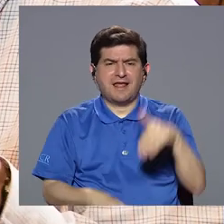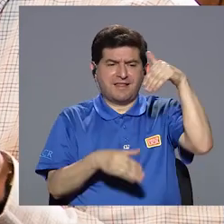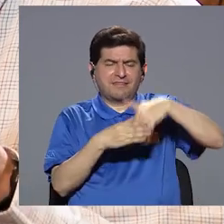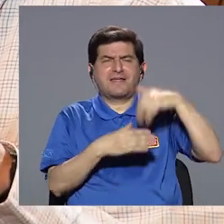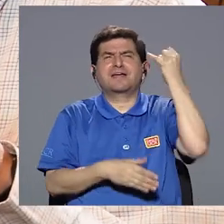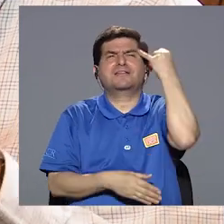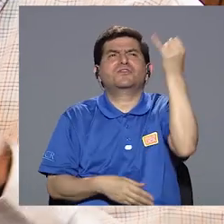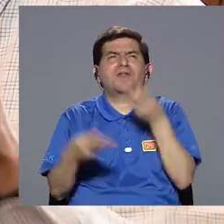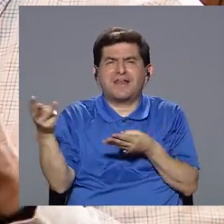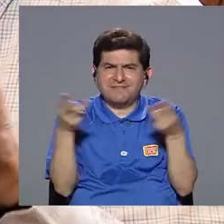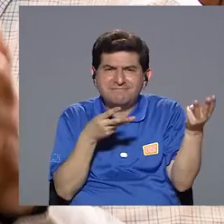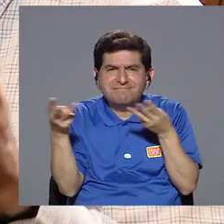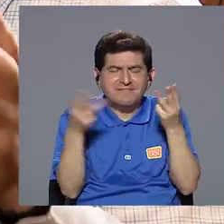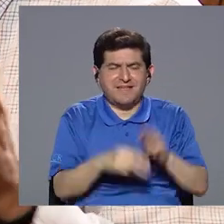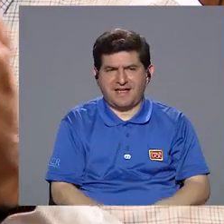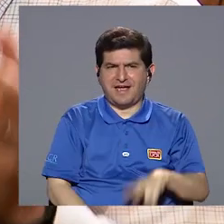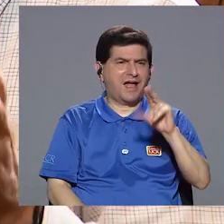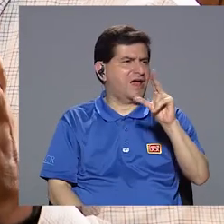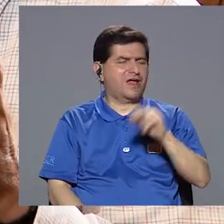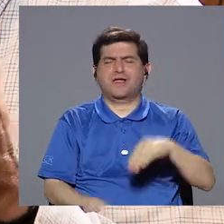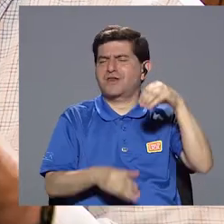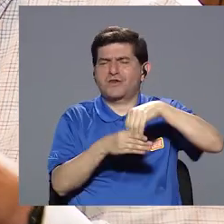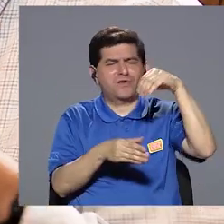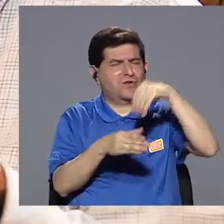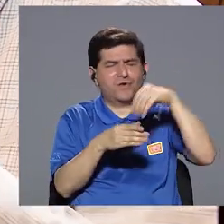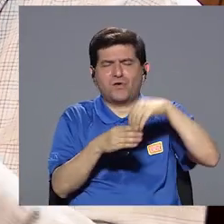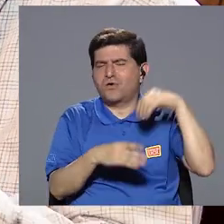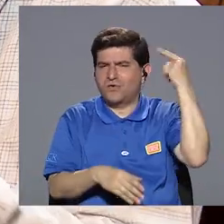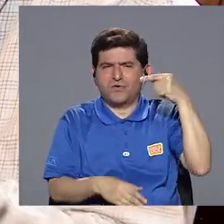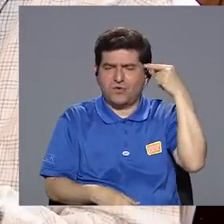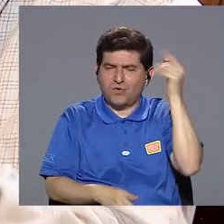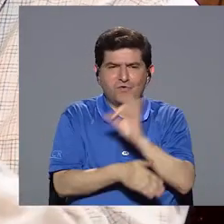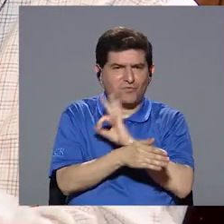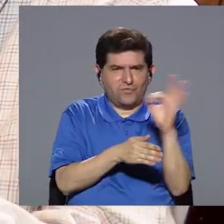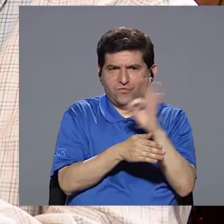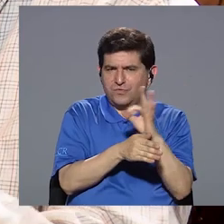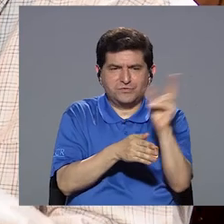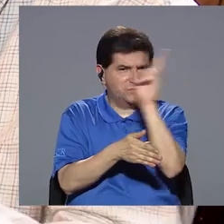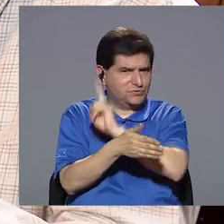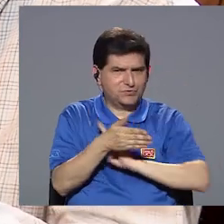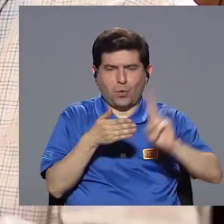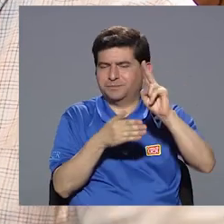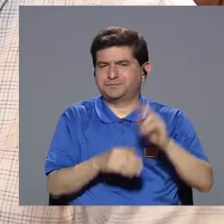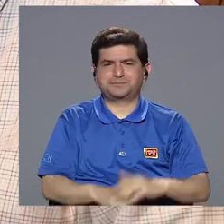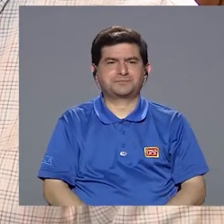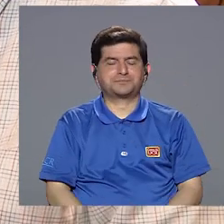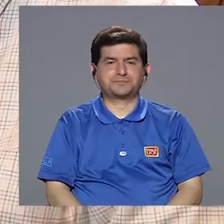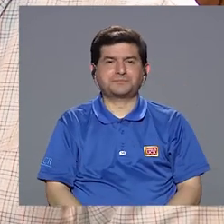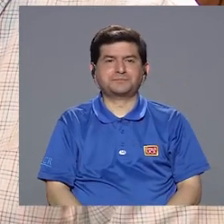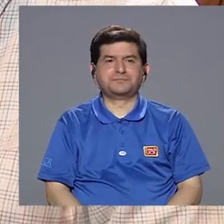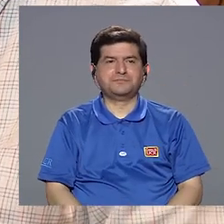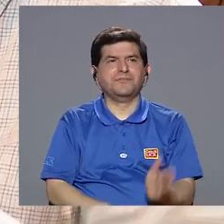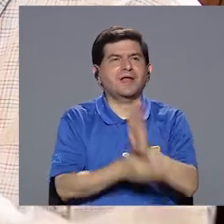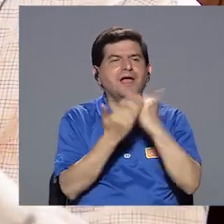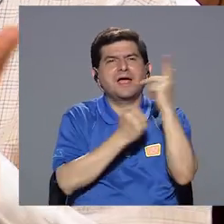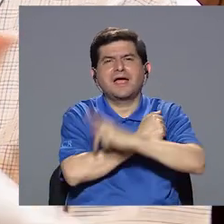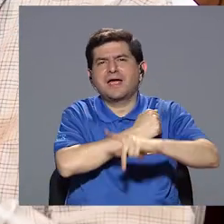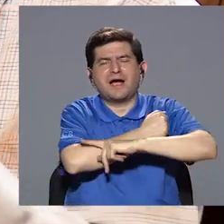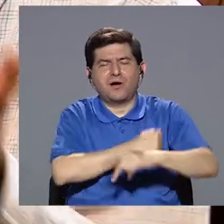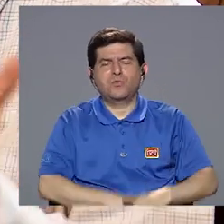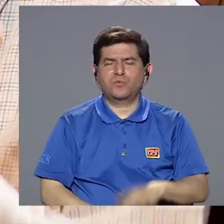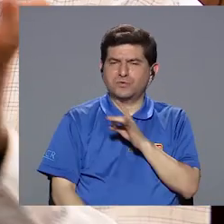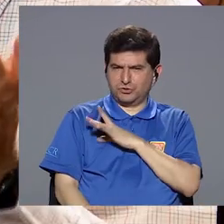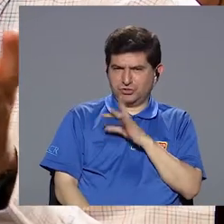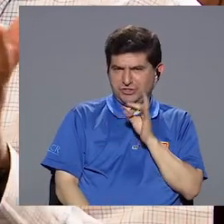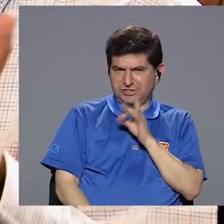financiamiento más dentro de la lógica del que dentro del aporte esencial del estado para el funcionamiento de esas universidades en